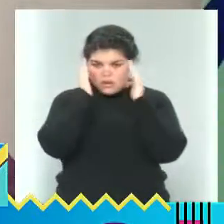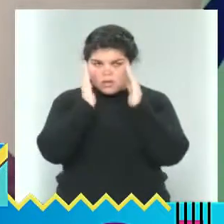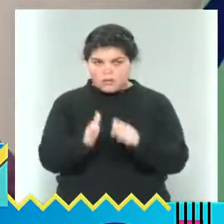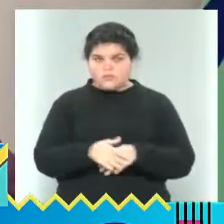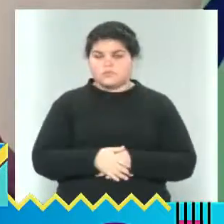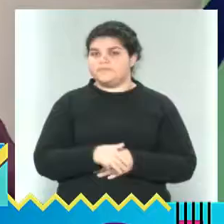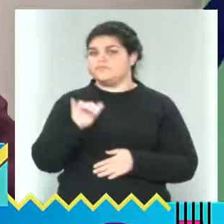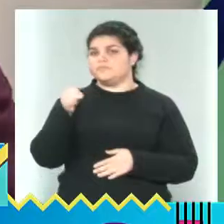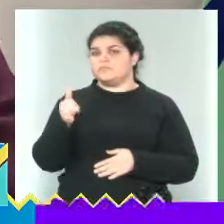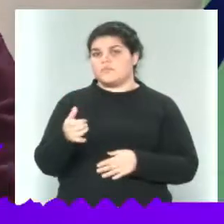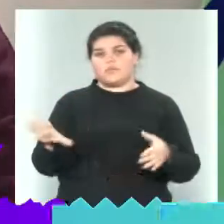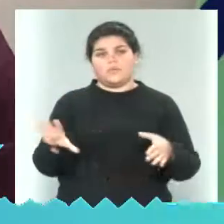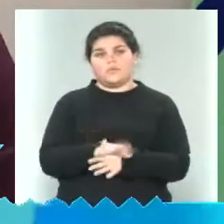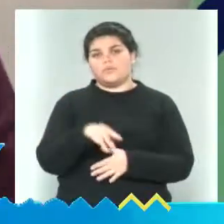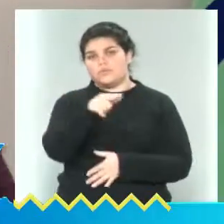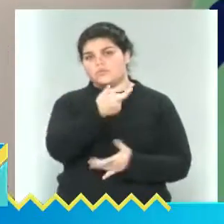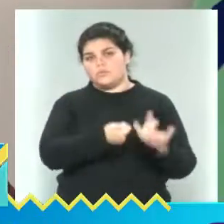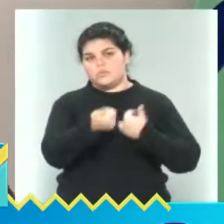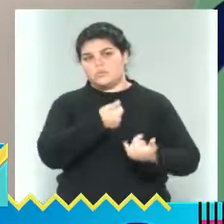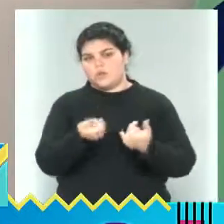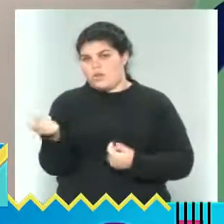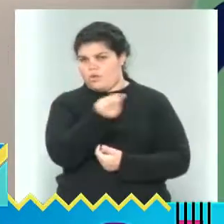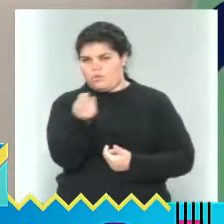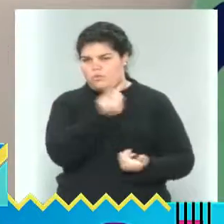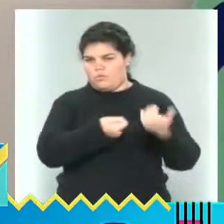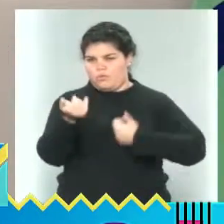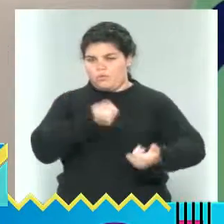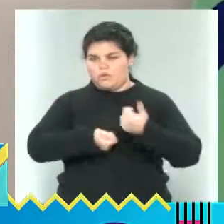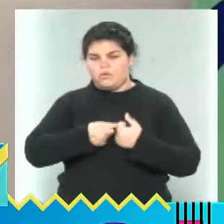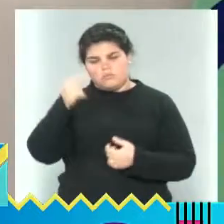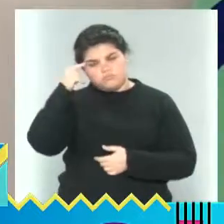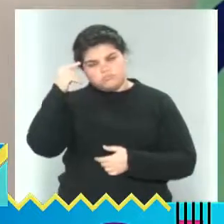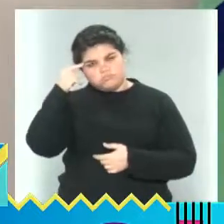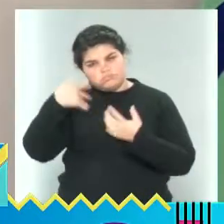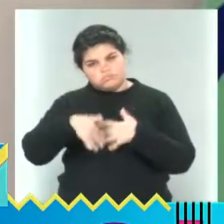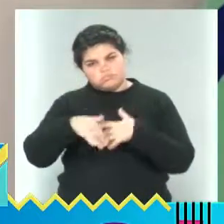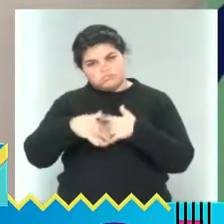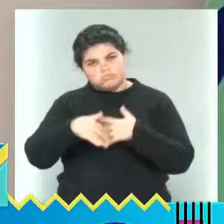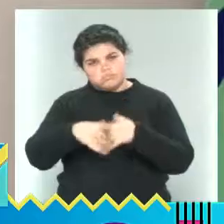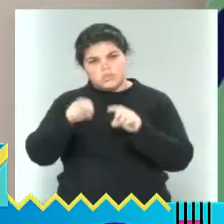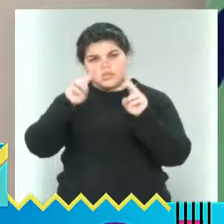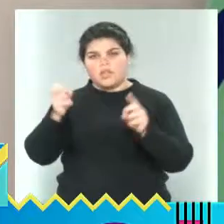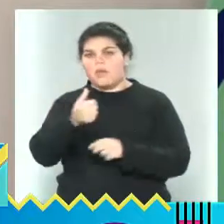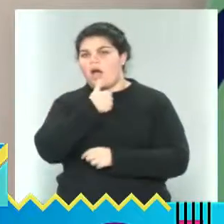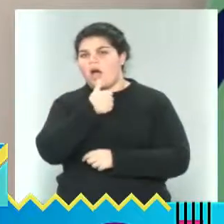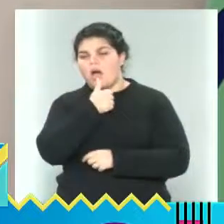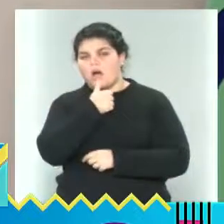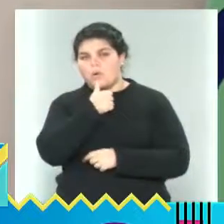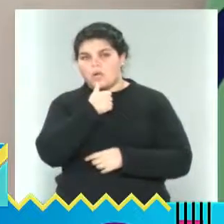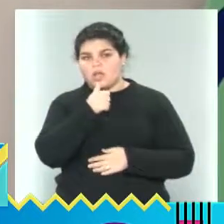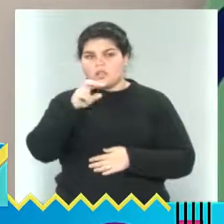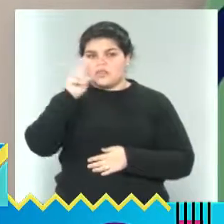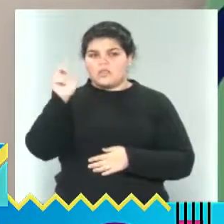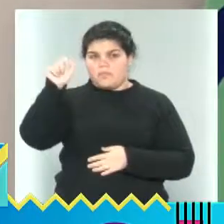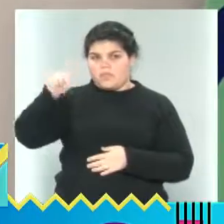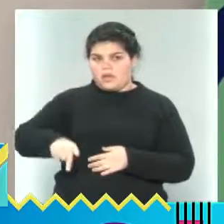estaba pensando cuando hablaba Miriam, y bueno, también cuando hablaba Ricardo, en el tema del agua, para traer un ejemplo a nivel local de